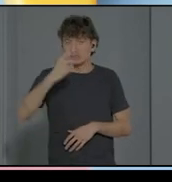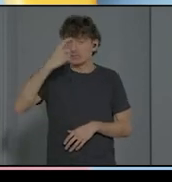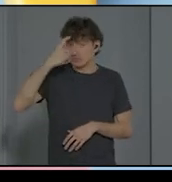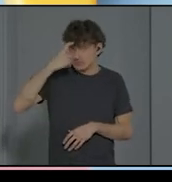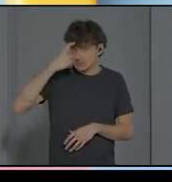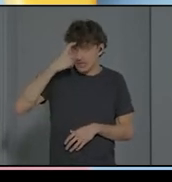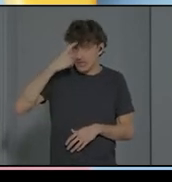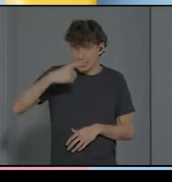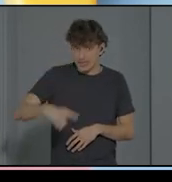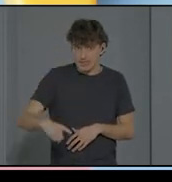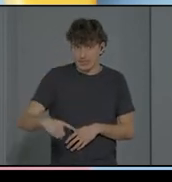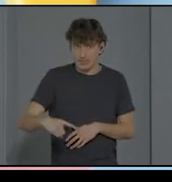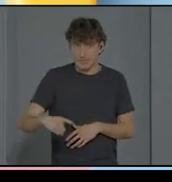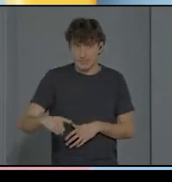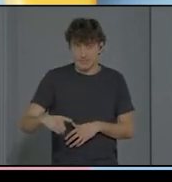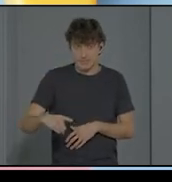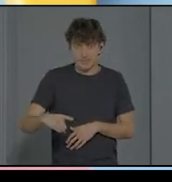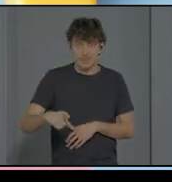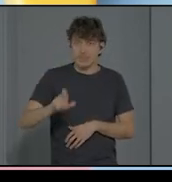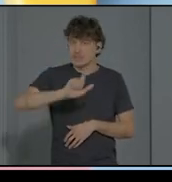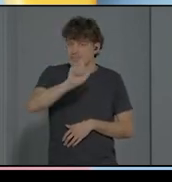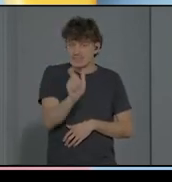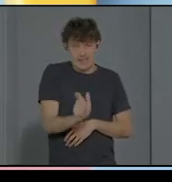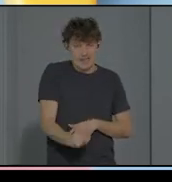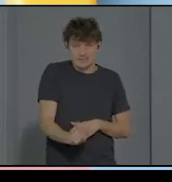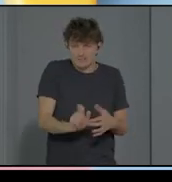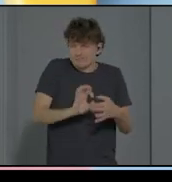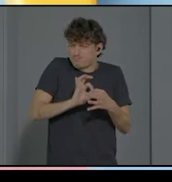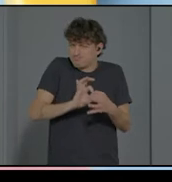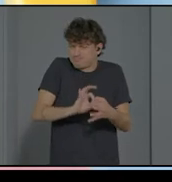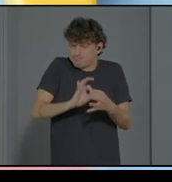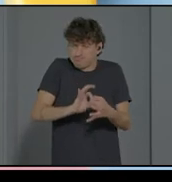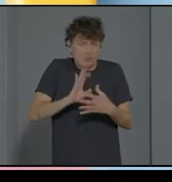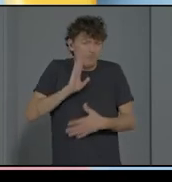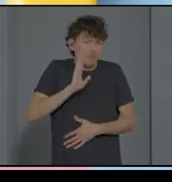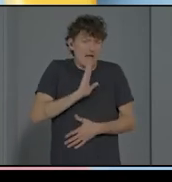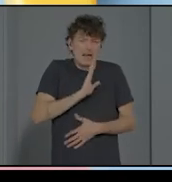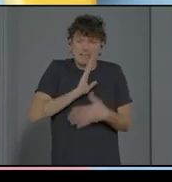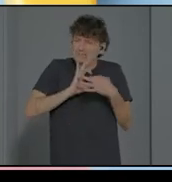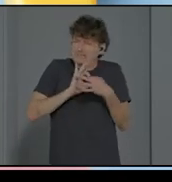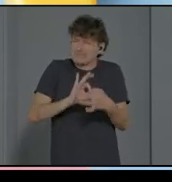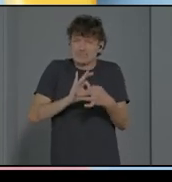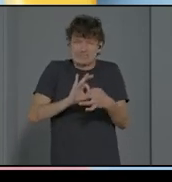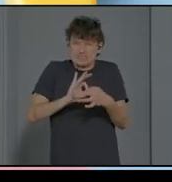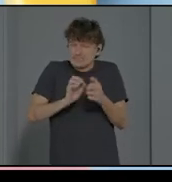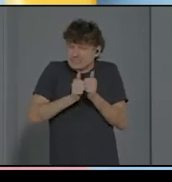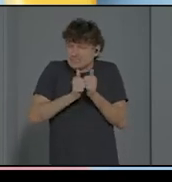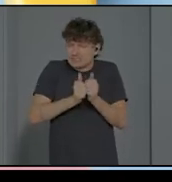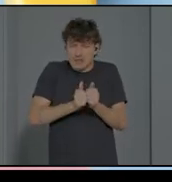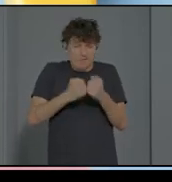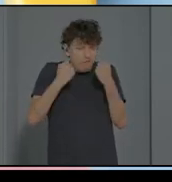estamos muy ligados a nuestra madre, muy pegados a la madre. Todos saben que estamos